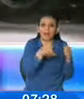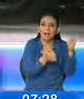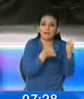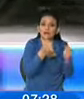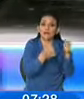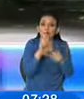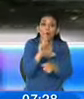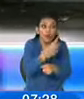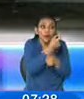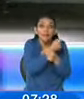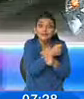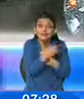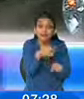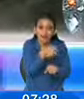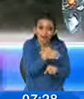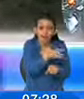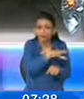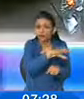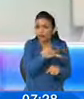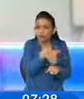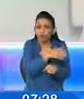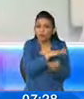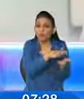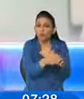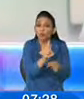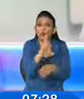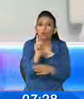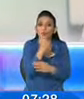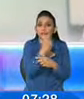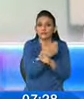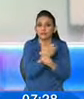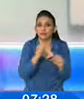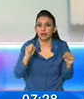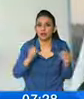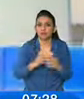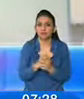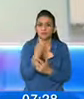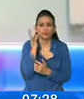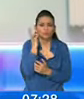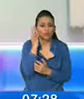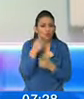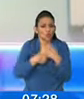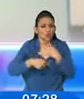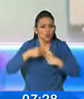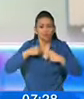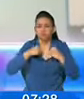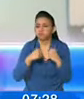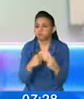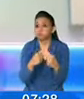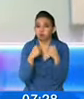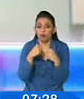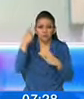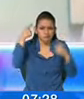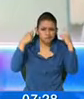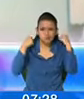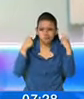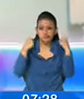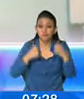única sobreviviente del vehículo doble cabina. La paciente ingresó en una condición crítica con traumatismos múltiples,